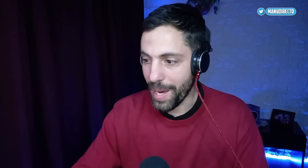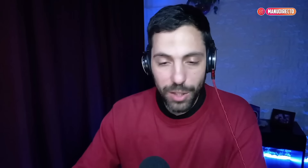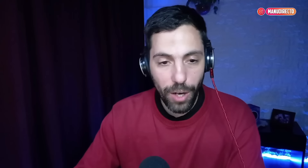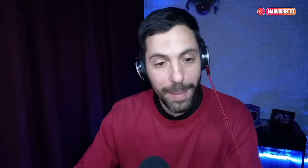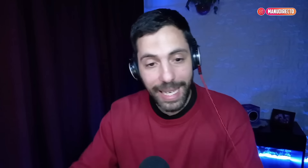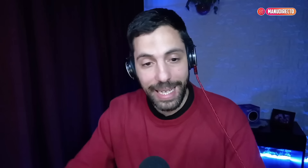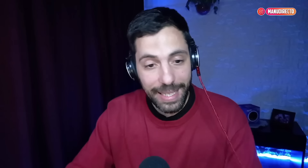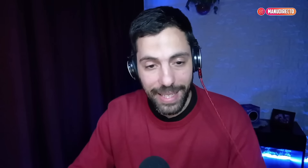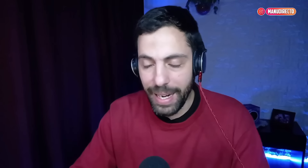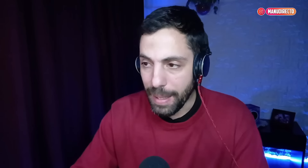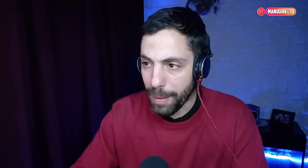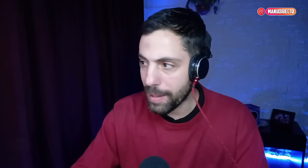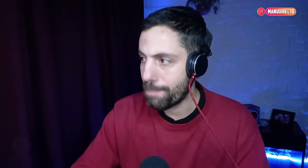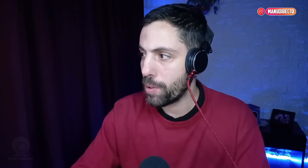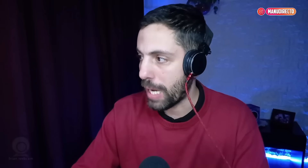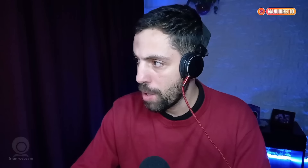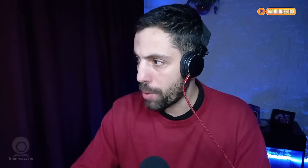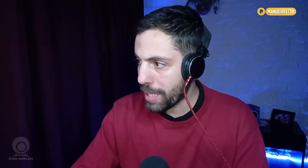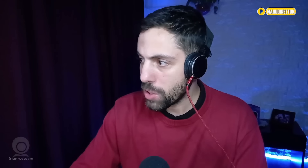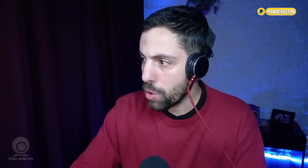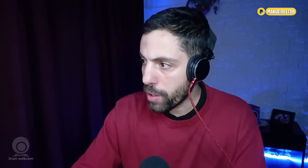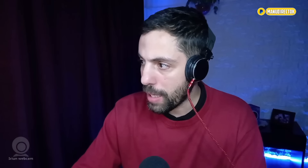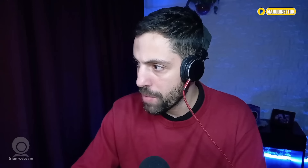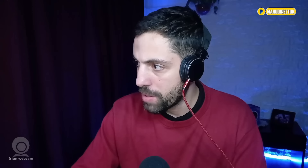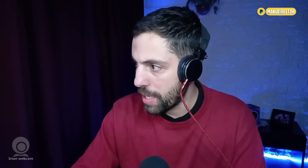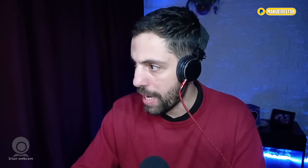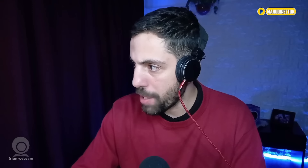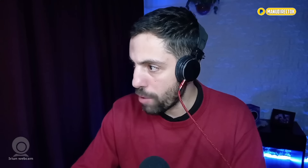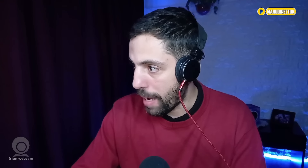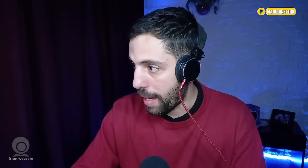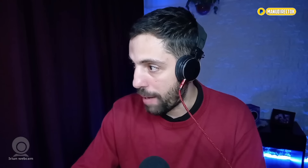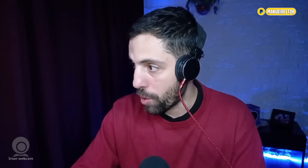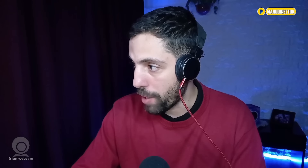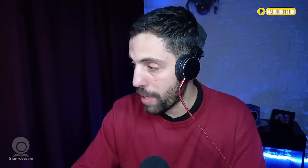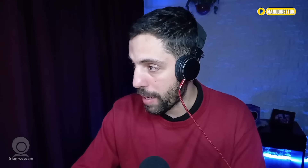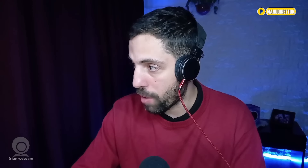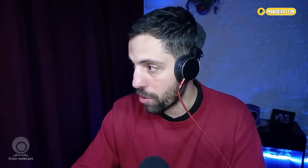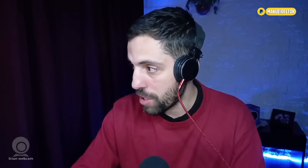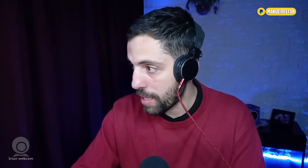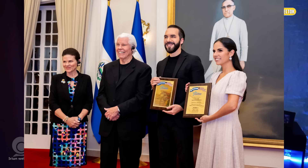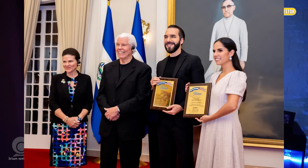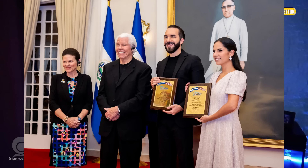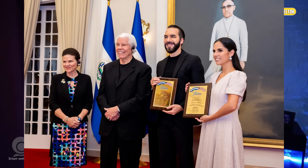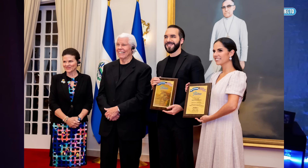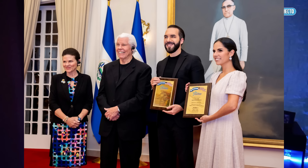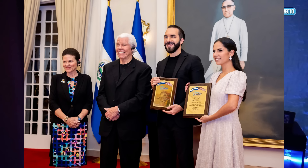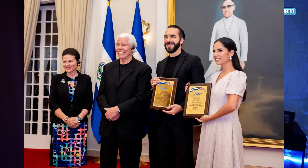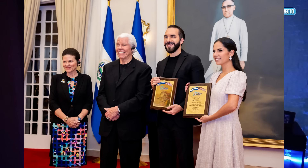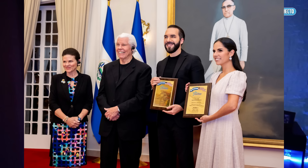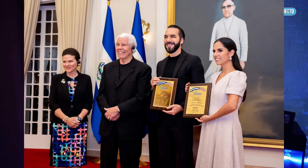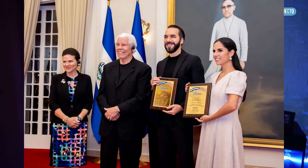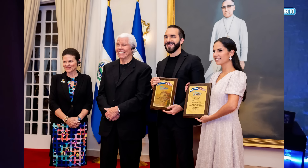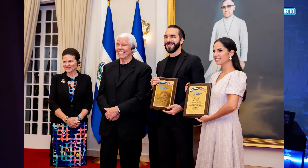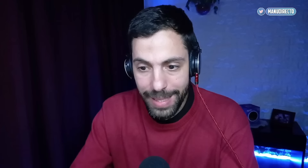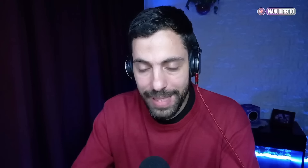Muy bien. Solamente quería destacar esta parte. ¿Por qué? Porque hace unos días hay una reconocida fundación. ¿Qué es lo que